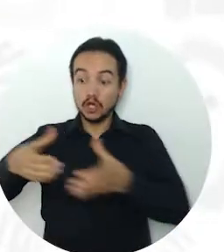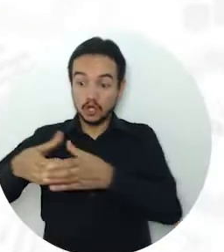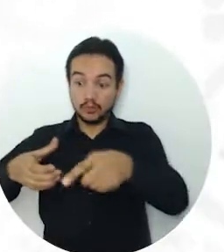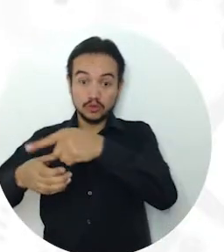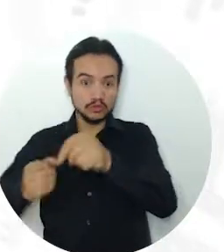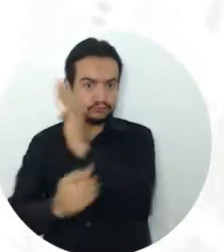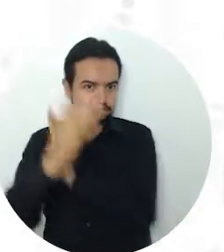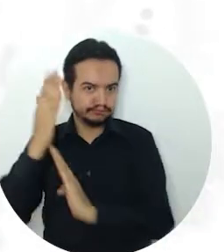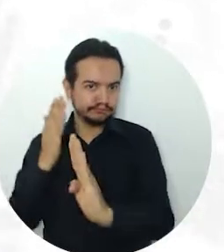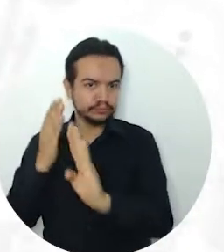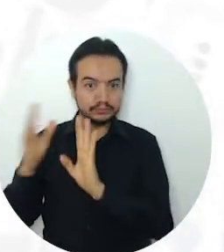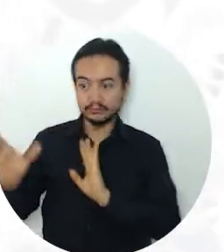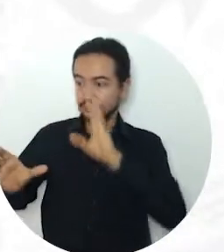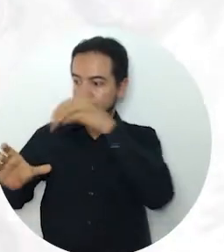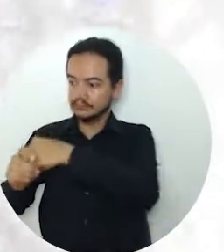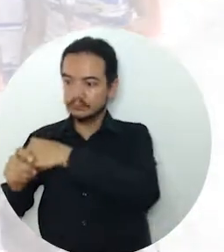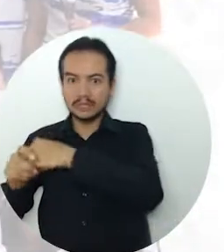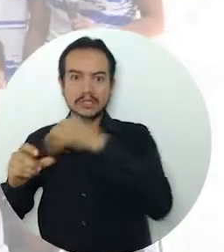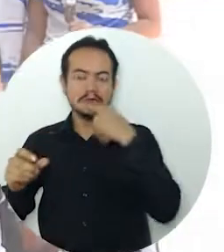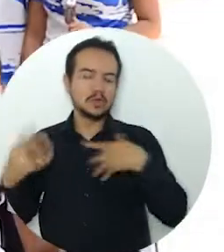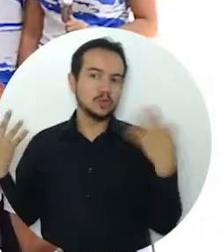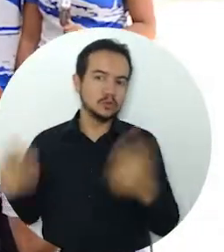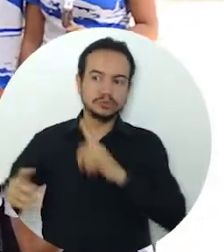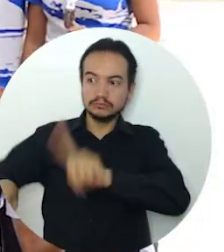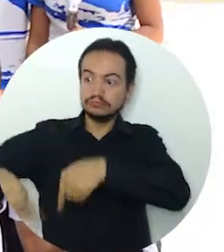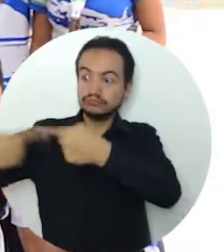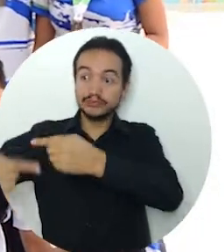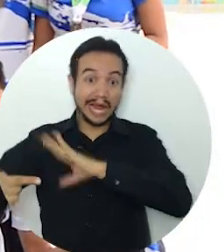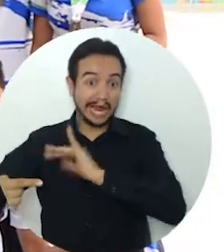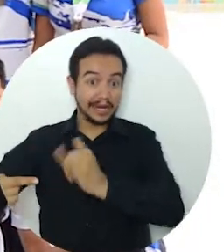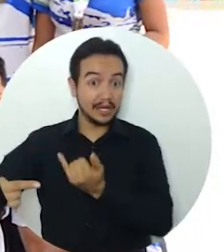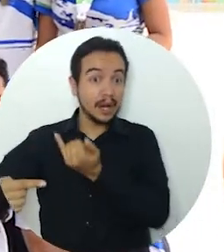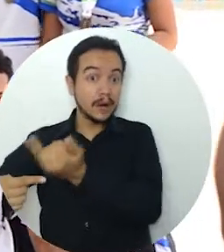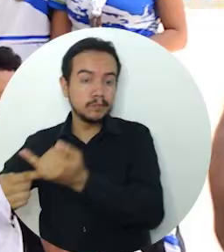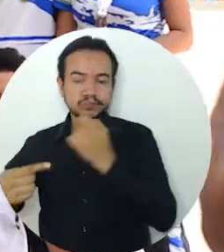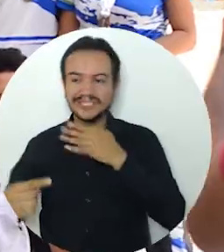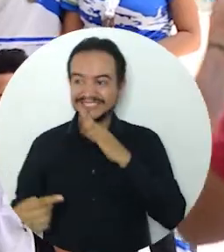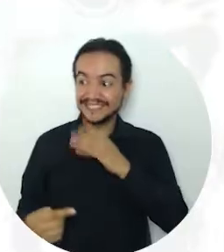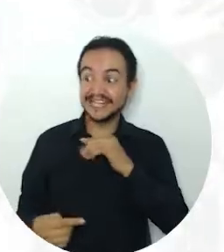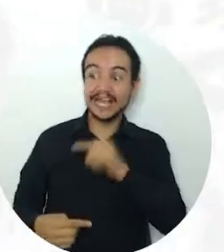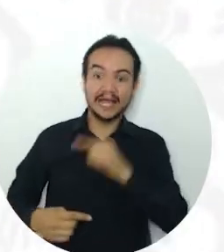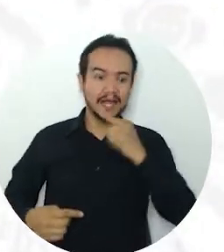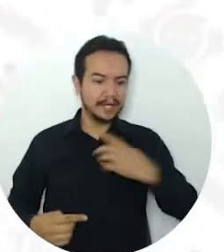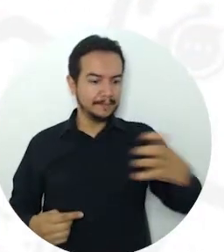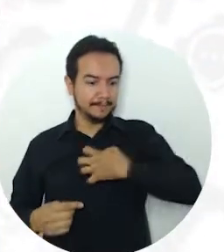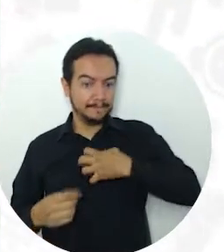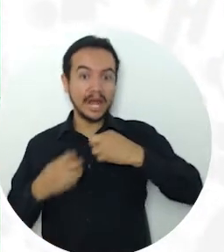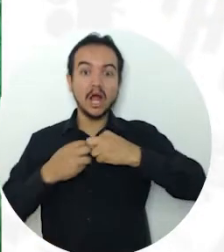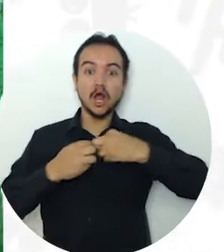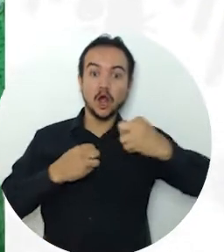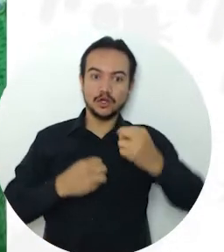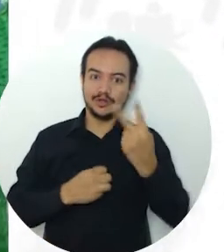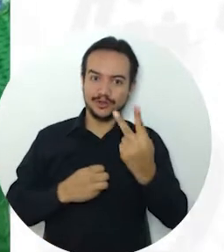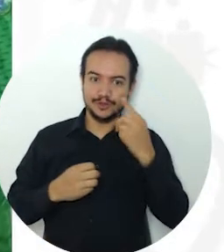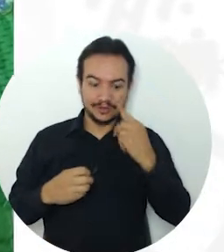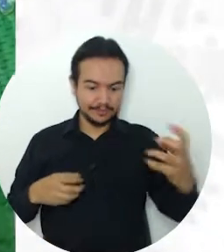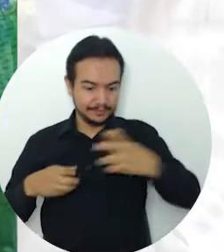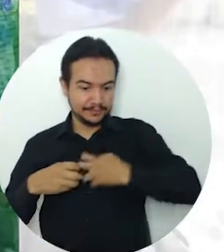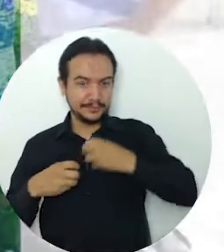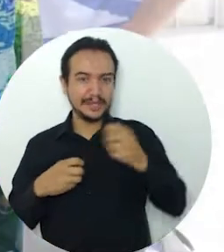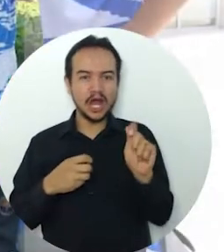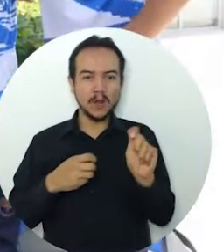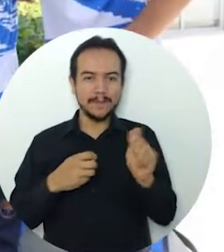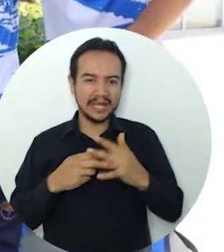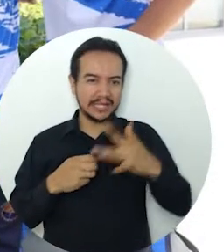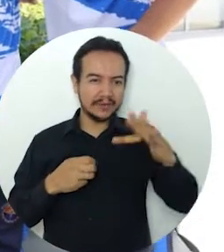dos oros, una plata y tres bronces, obtuvo el Karate Do de la Universidad del Magdalena en el marco de la edición número 29 de los